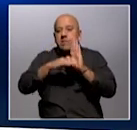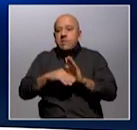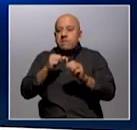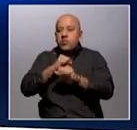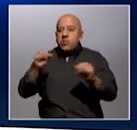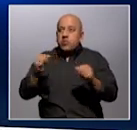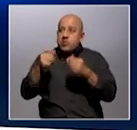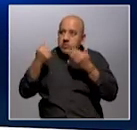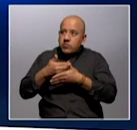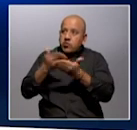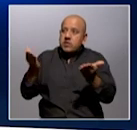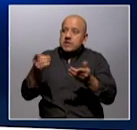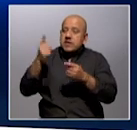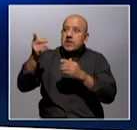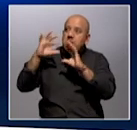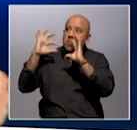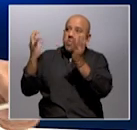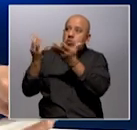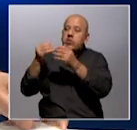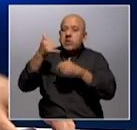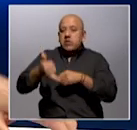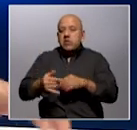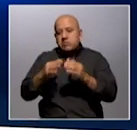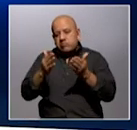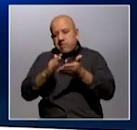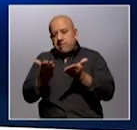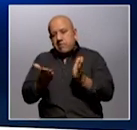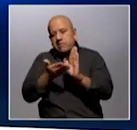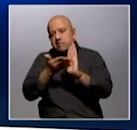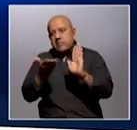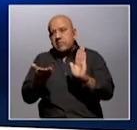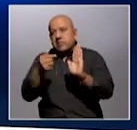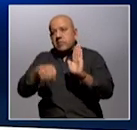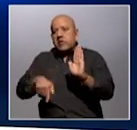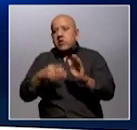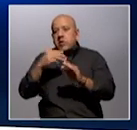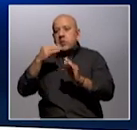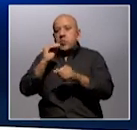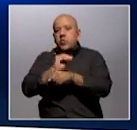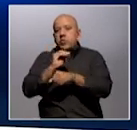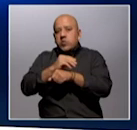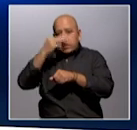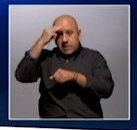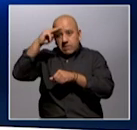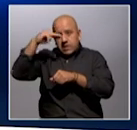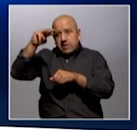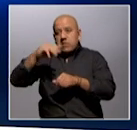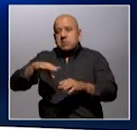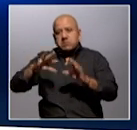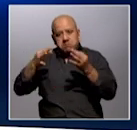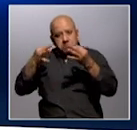ser editado en otros lados y tiene una edición realmente muy prestigiosa del fondo de cultura de méxico que es guau